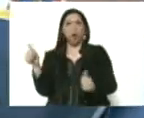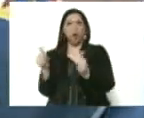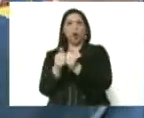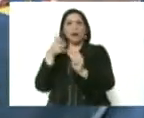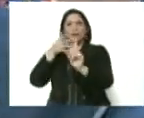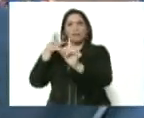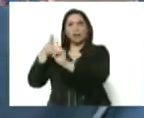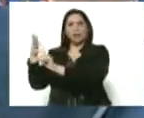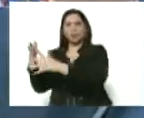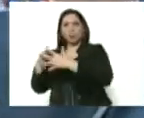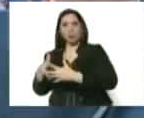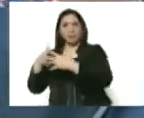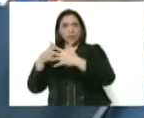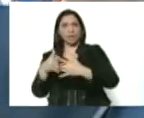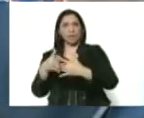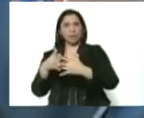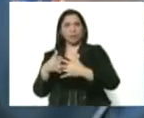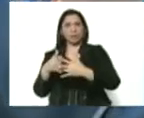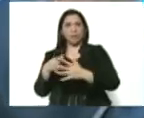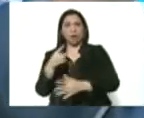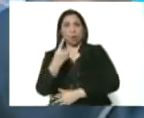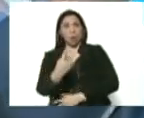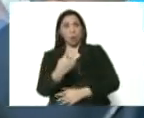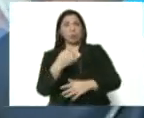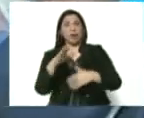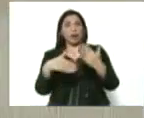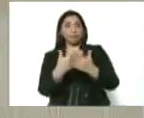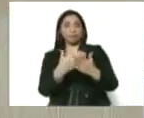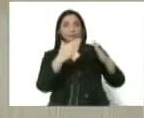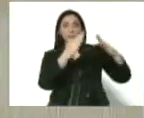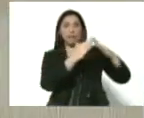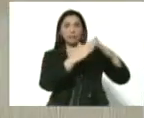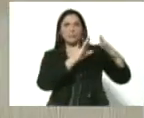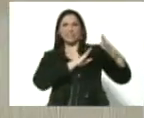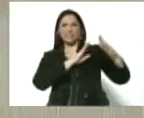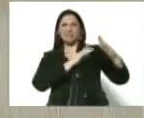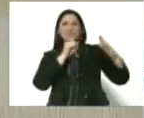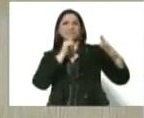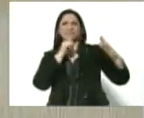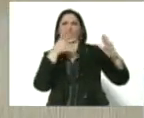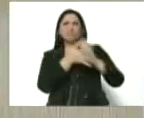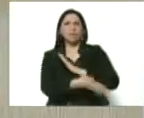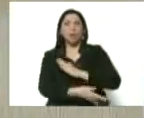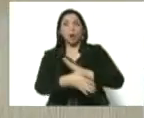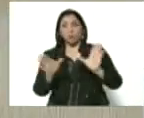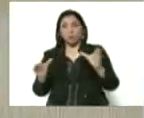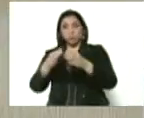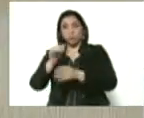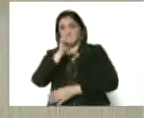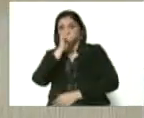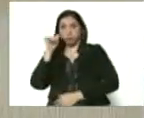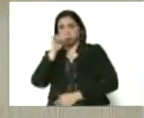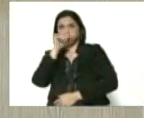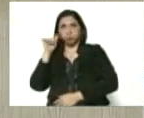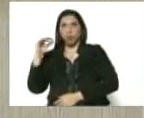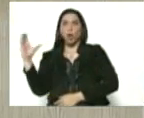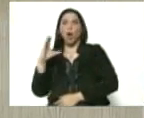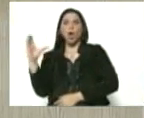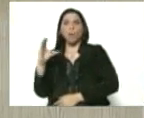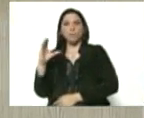norteamericanos a una hacienda que pertenece a un narcotraficante